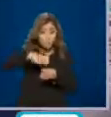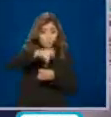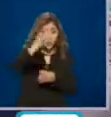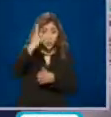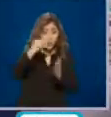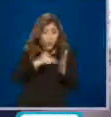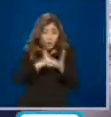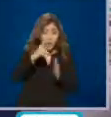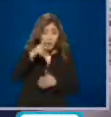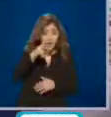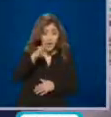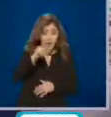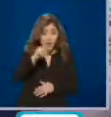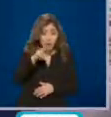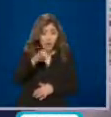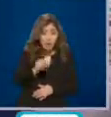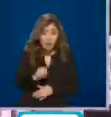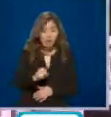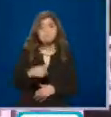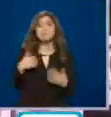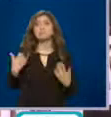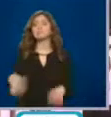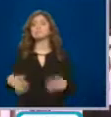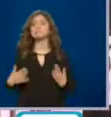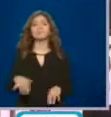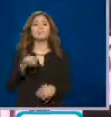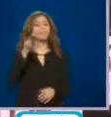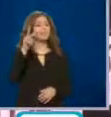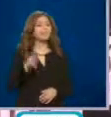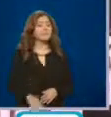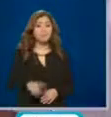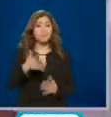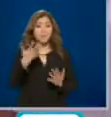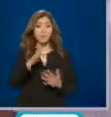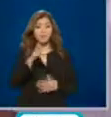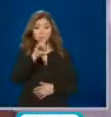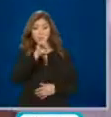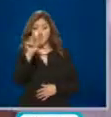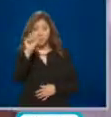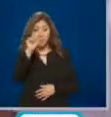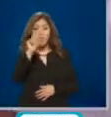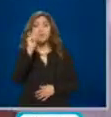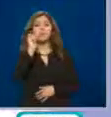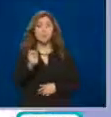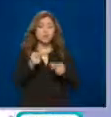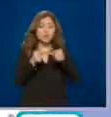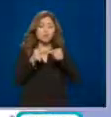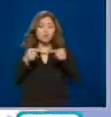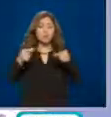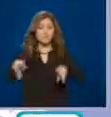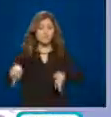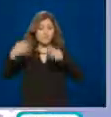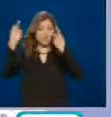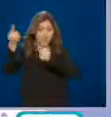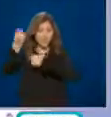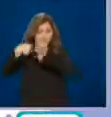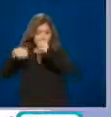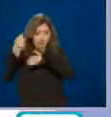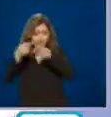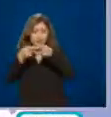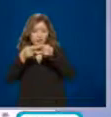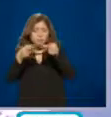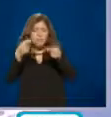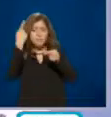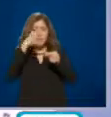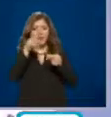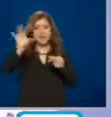calorías. colación. Tiene muchísimo, ¿no? Eso es O sea, bastante. vendrían siendo 120 calorías, como una de estas barritas que te venden en cualquier tiendita, ¿no? Que son como